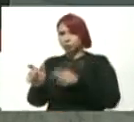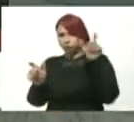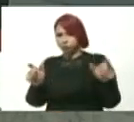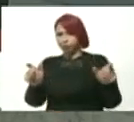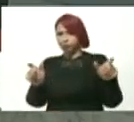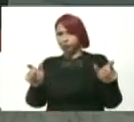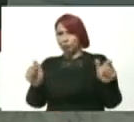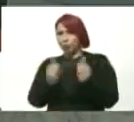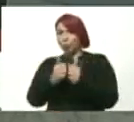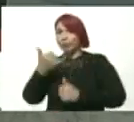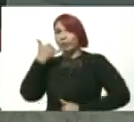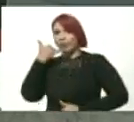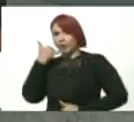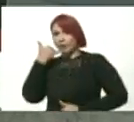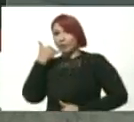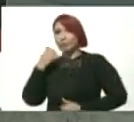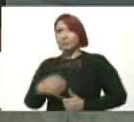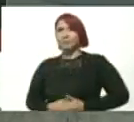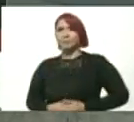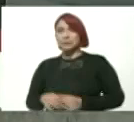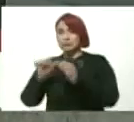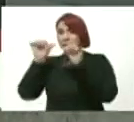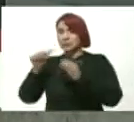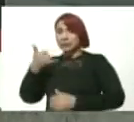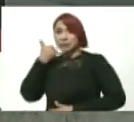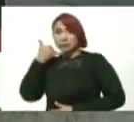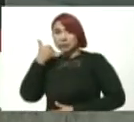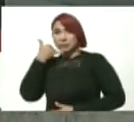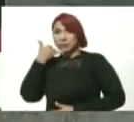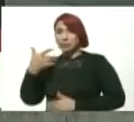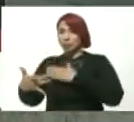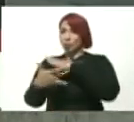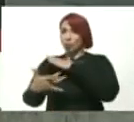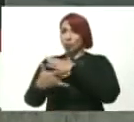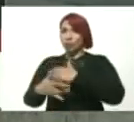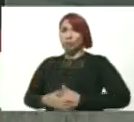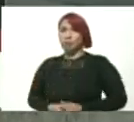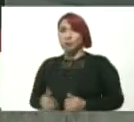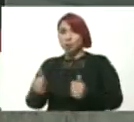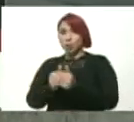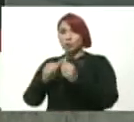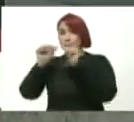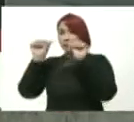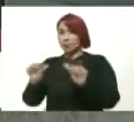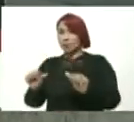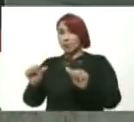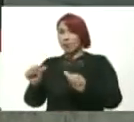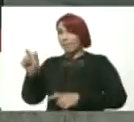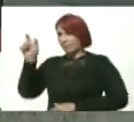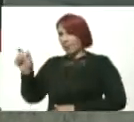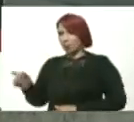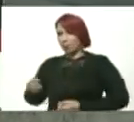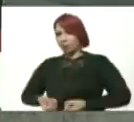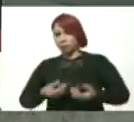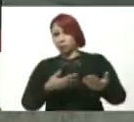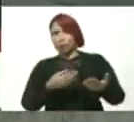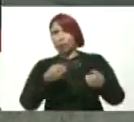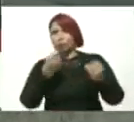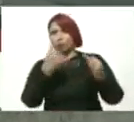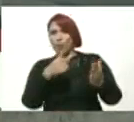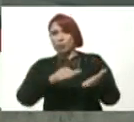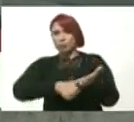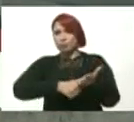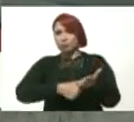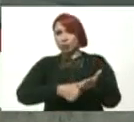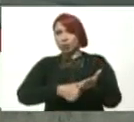con un teléfono Android, sistema Android, y con ese sistema la persona da su número de cédula. Una vez